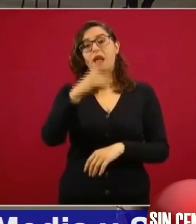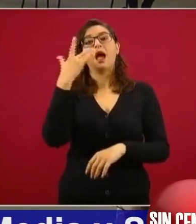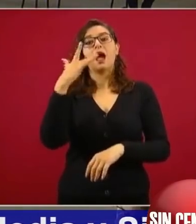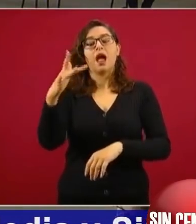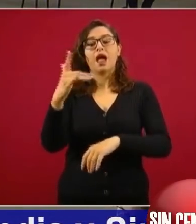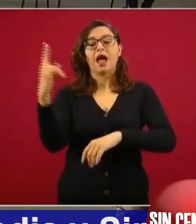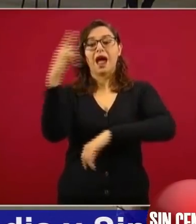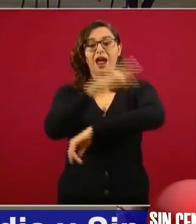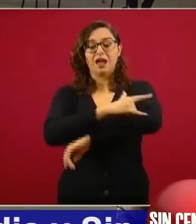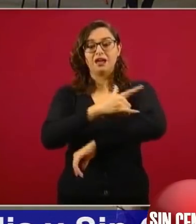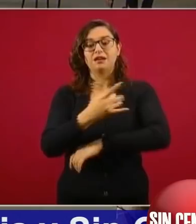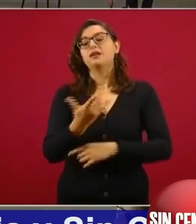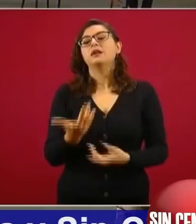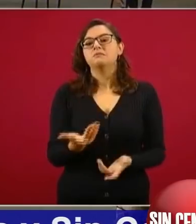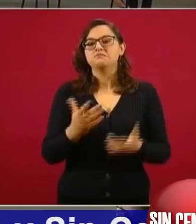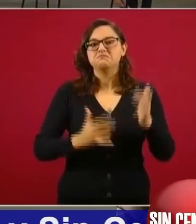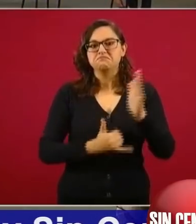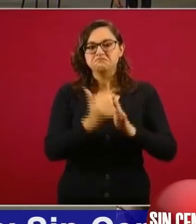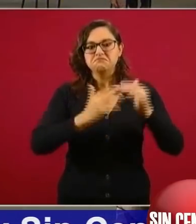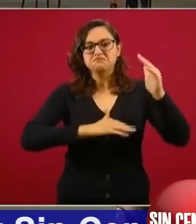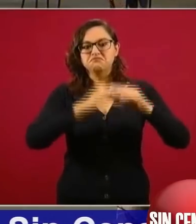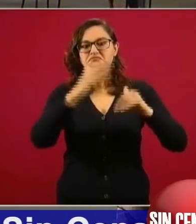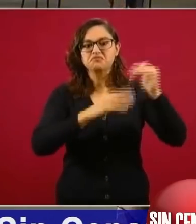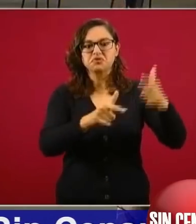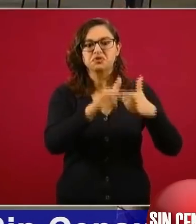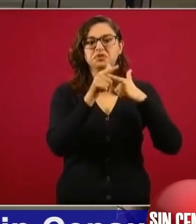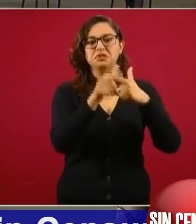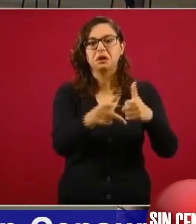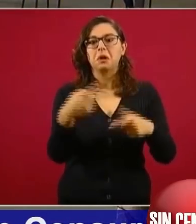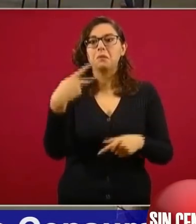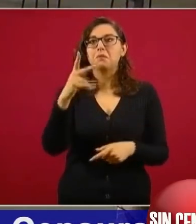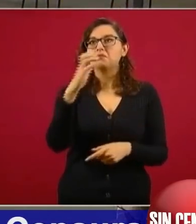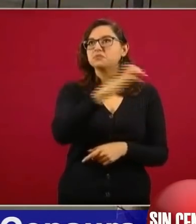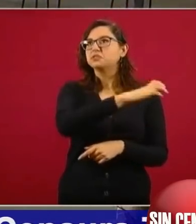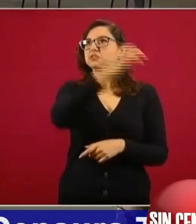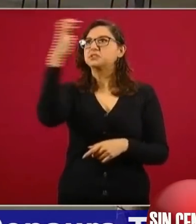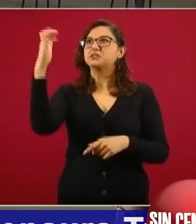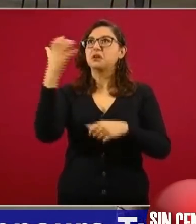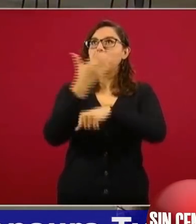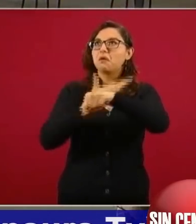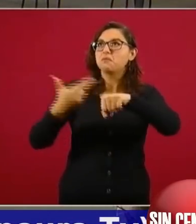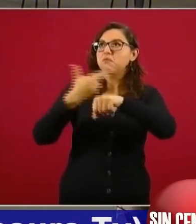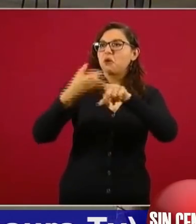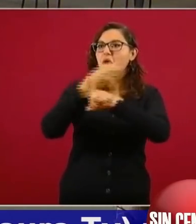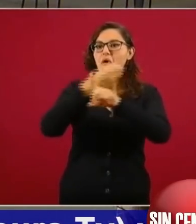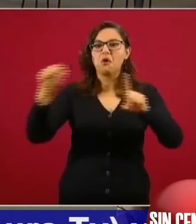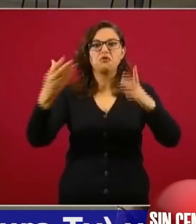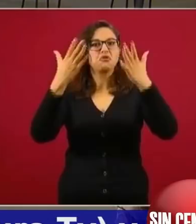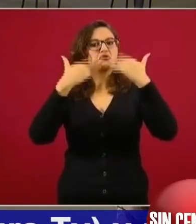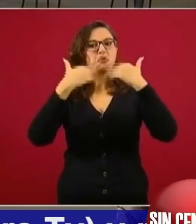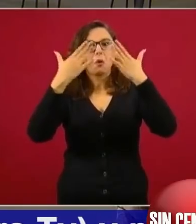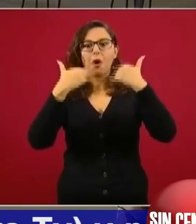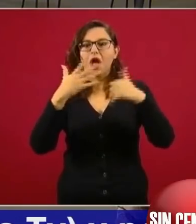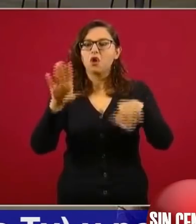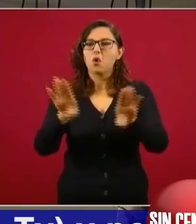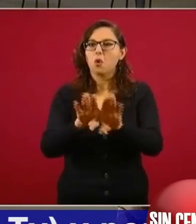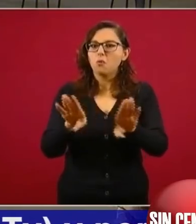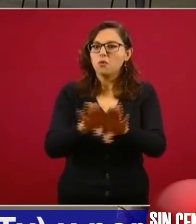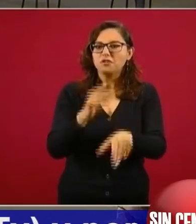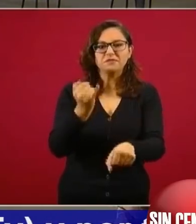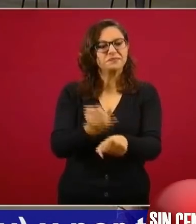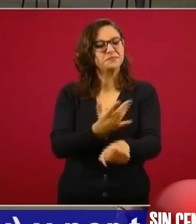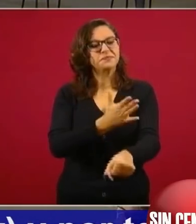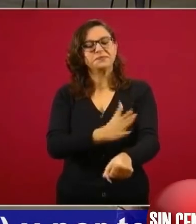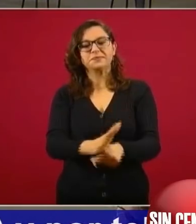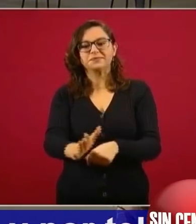los estudios previos, especialmente aquellos que se refieren a la aeronavegabilidad, que debió ser aprobada antes de construir.